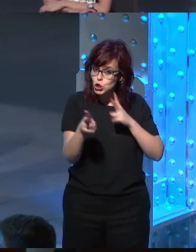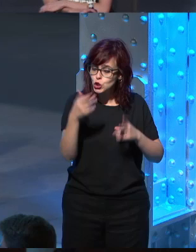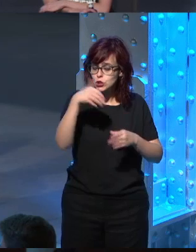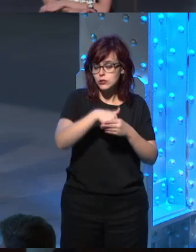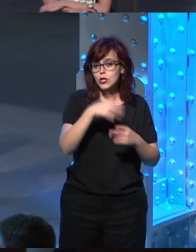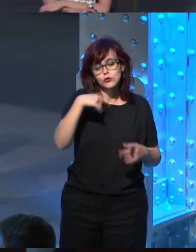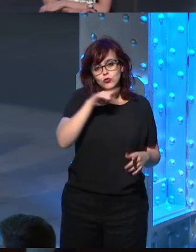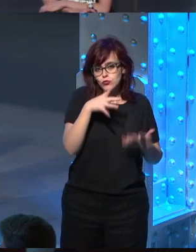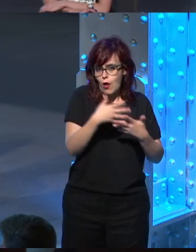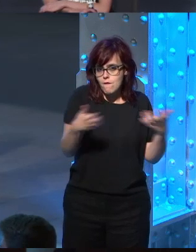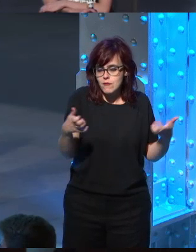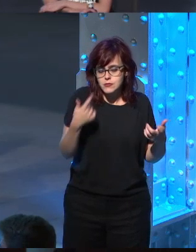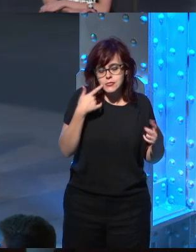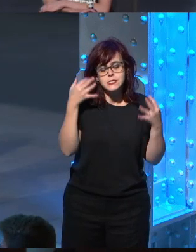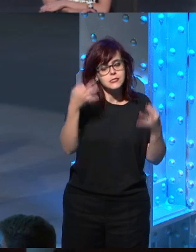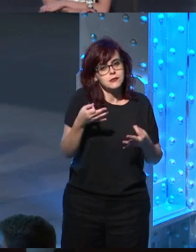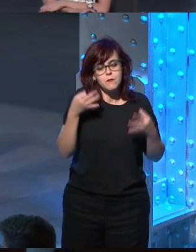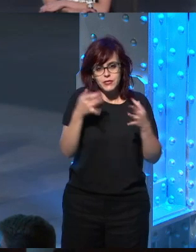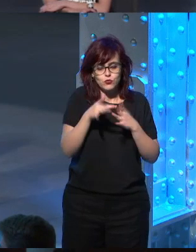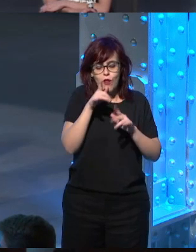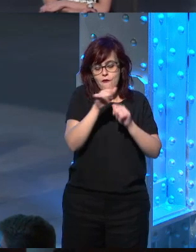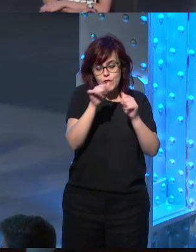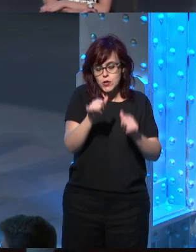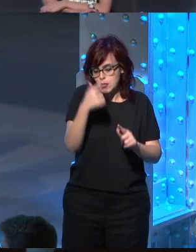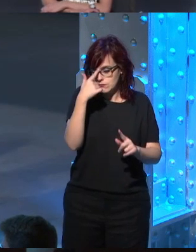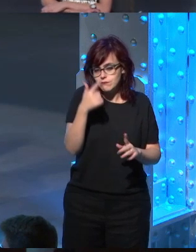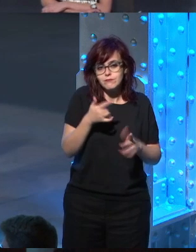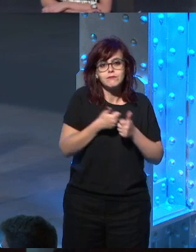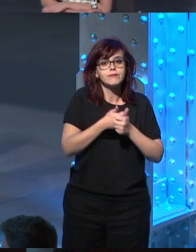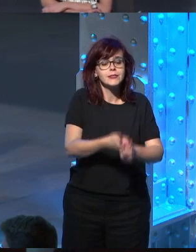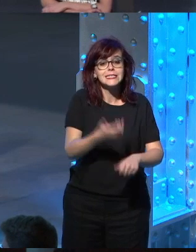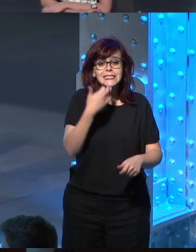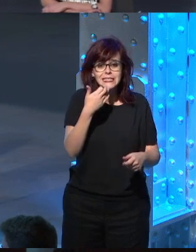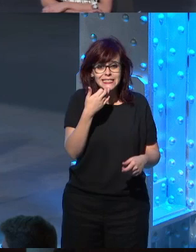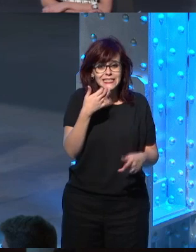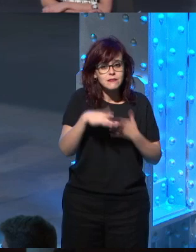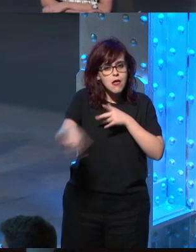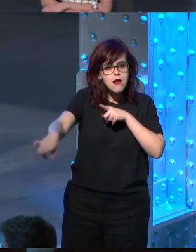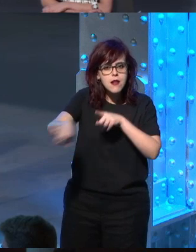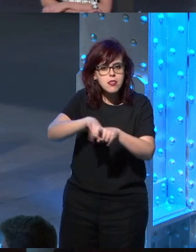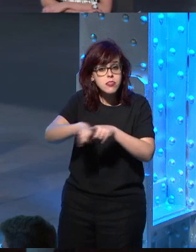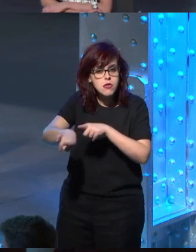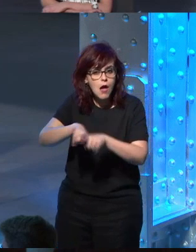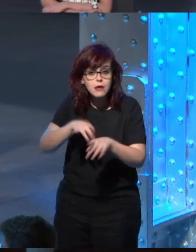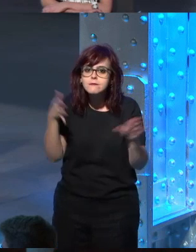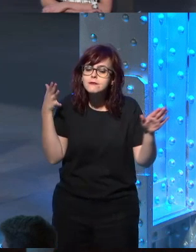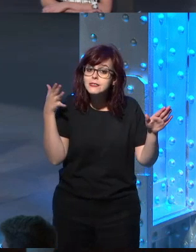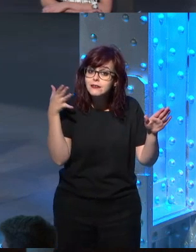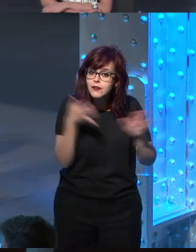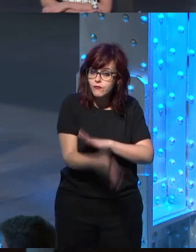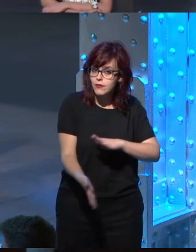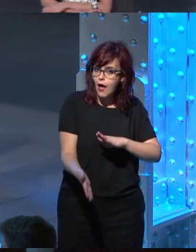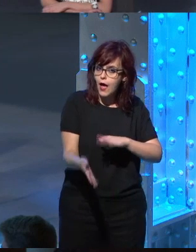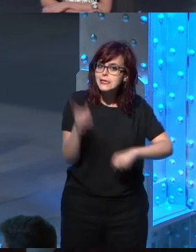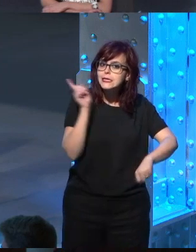un mantra que seguimos y es que la persona que te pone a parir ha dedicado su tiempo en ponerte a